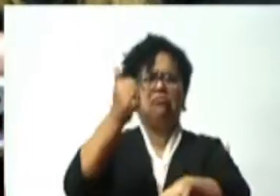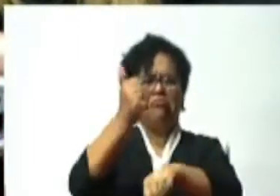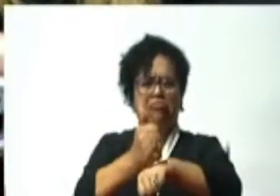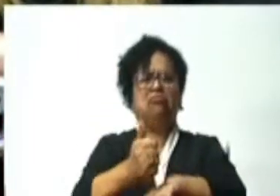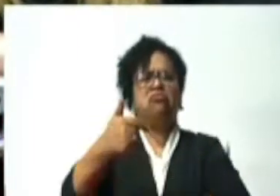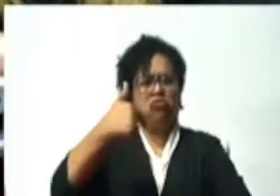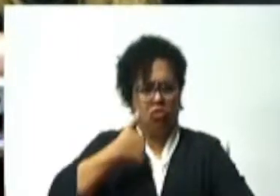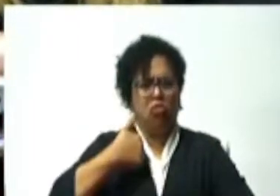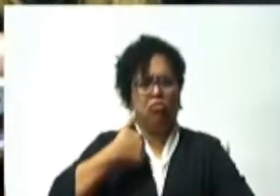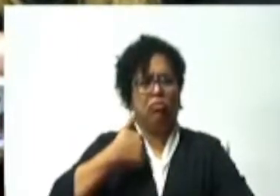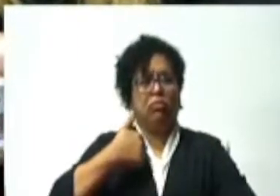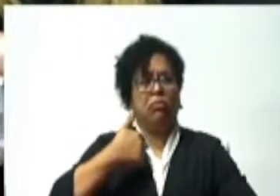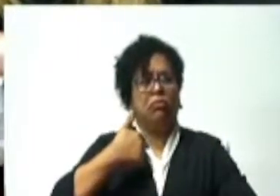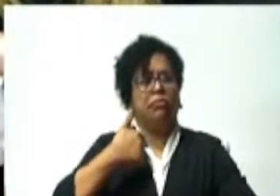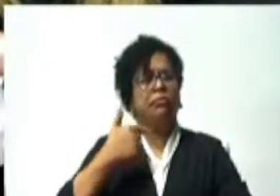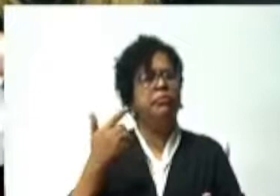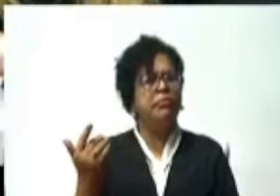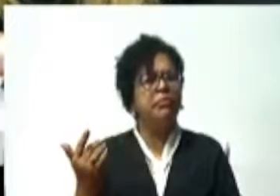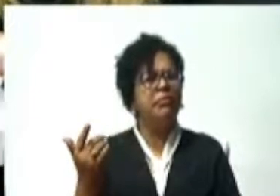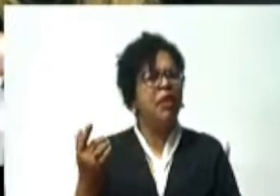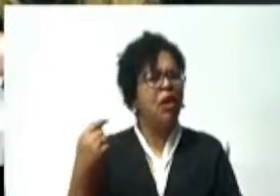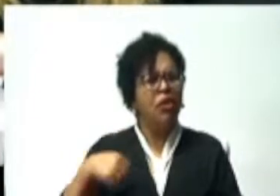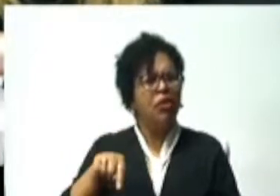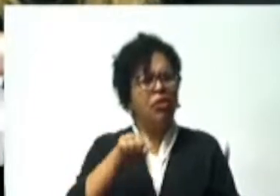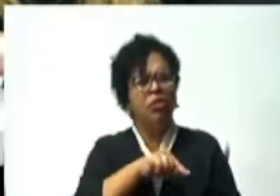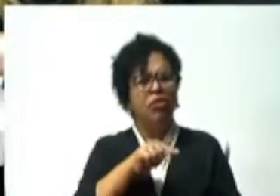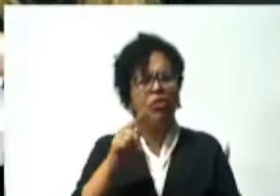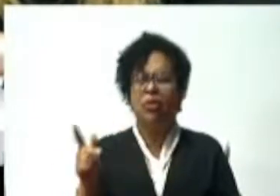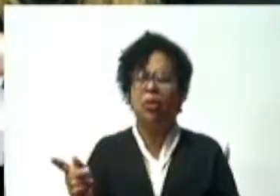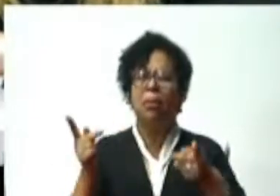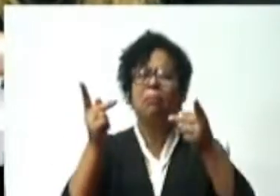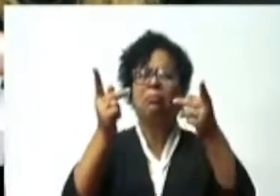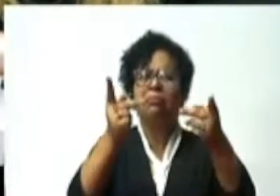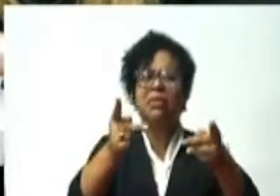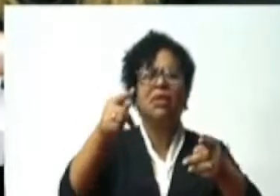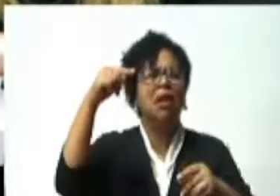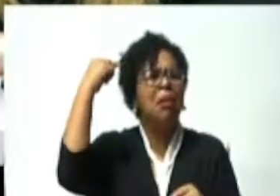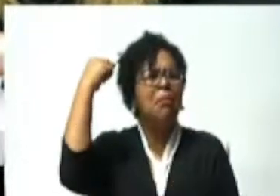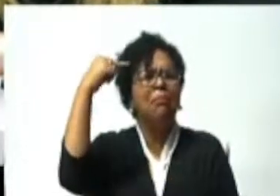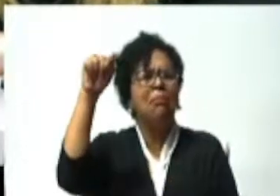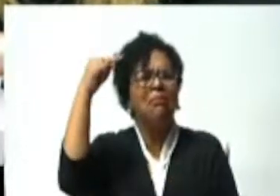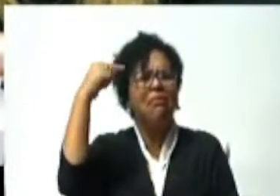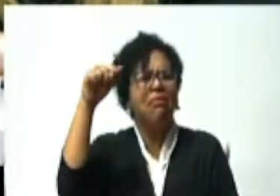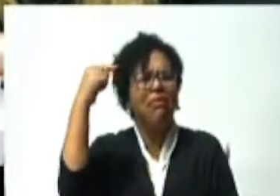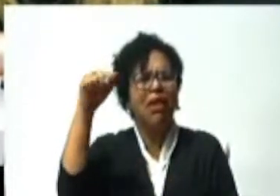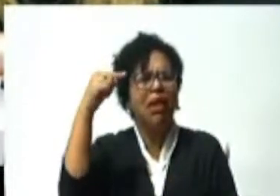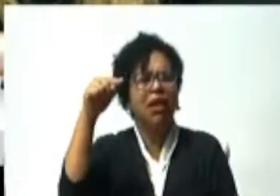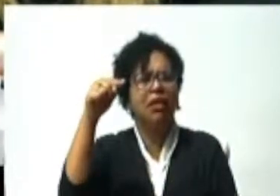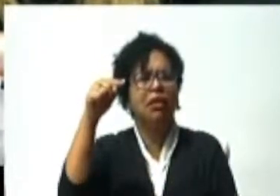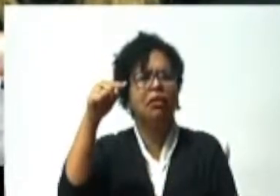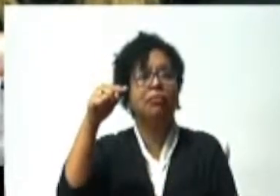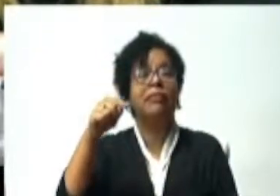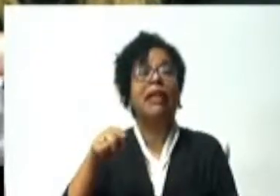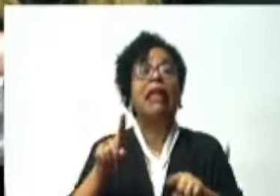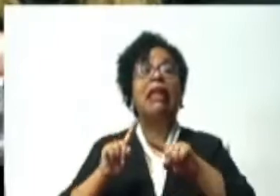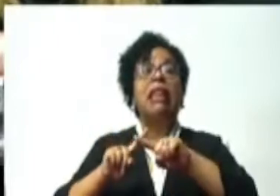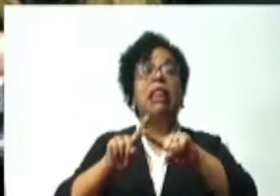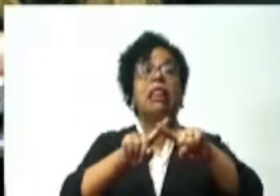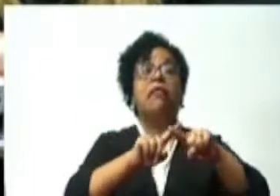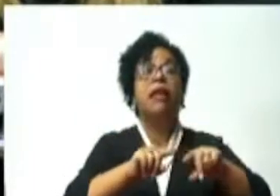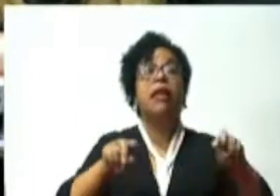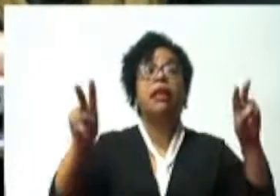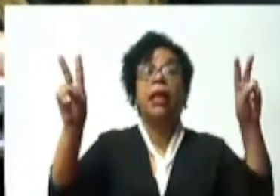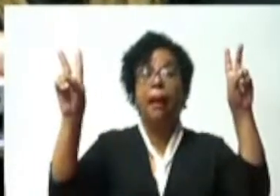a una cita para tratar con él temas de la Comisión de Educación, de proyecto de ley y